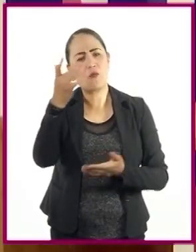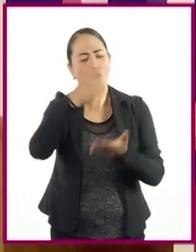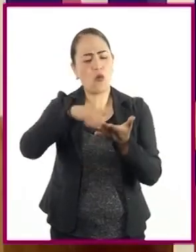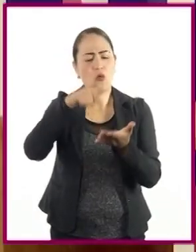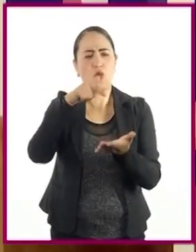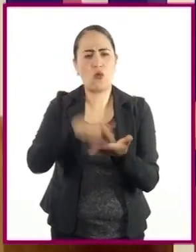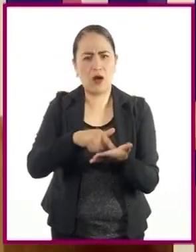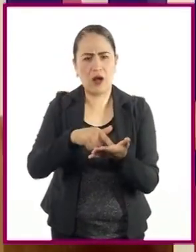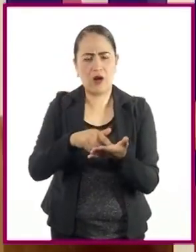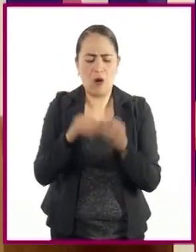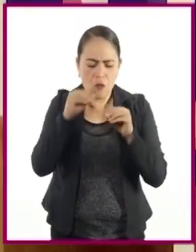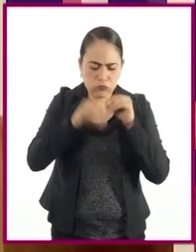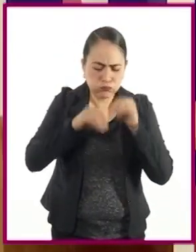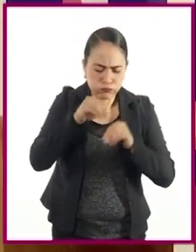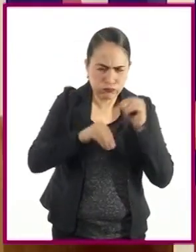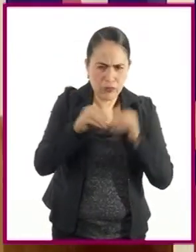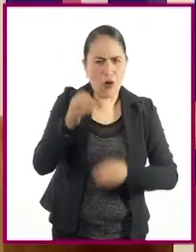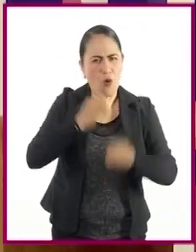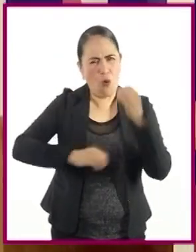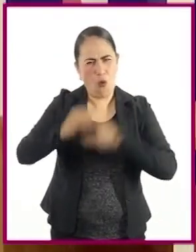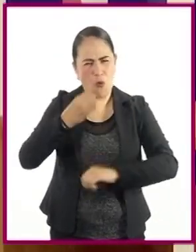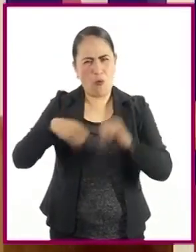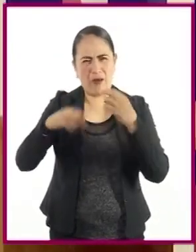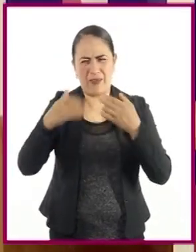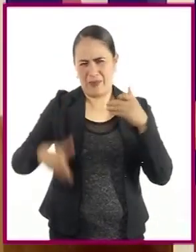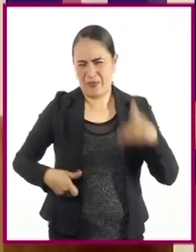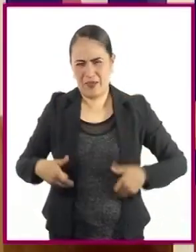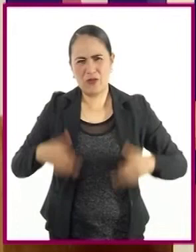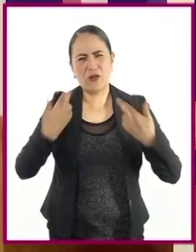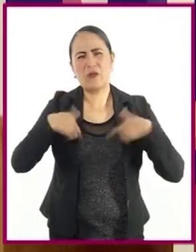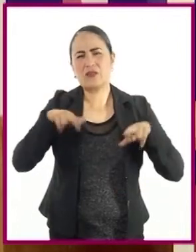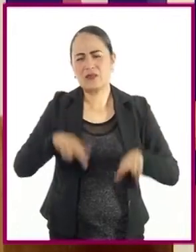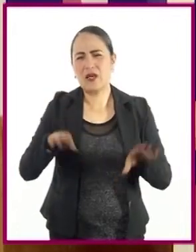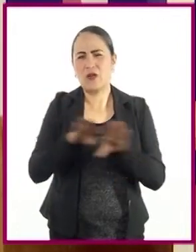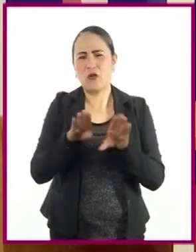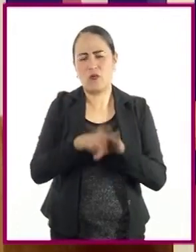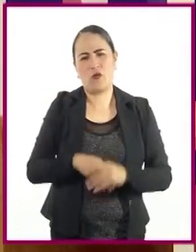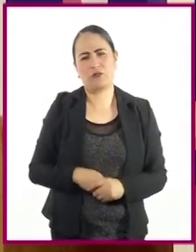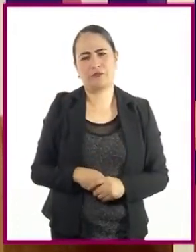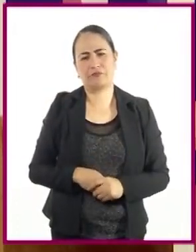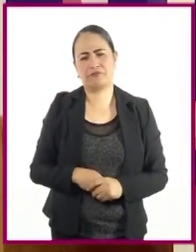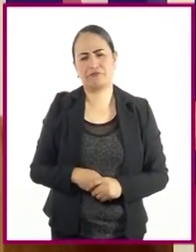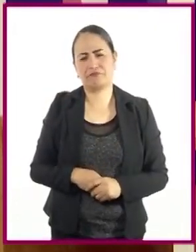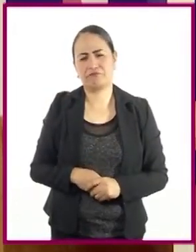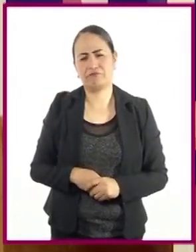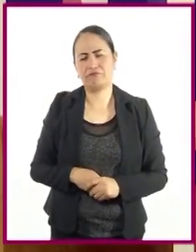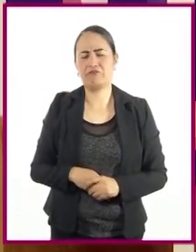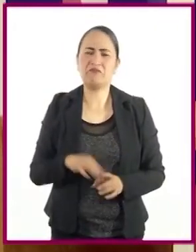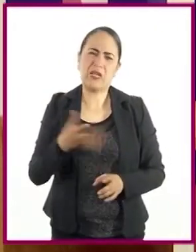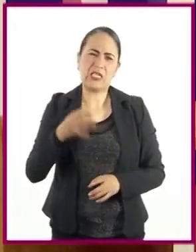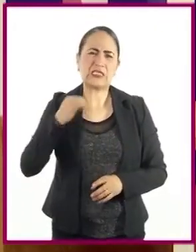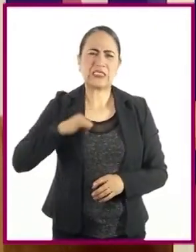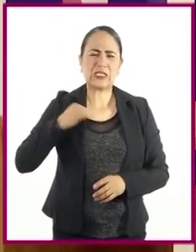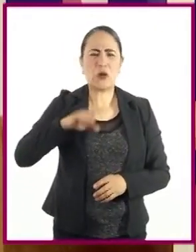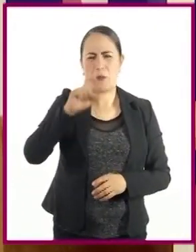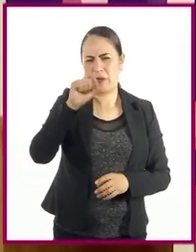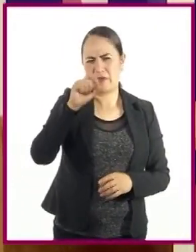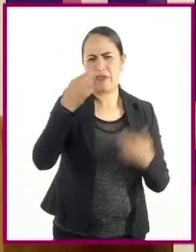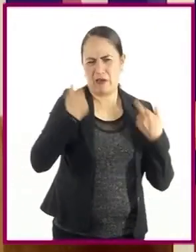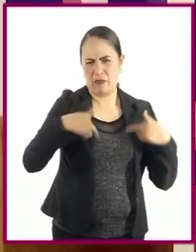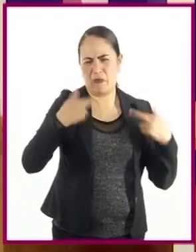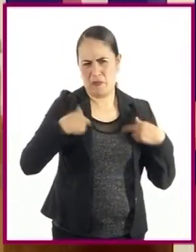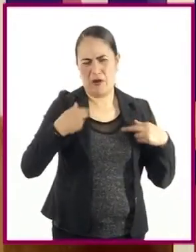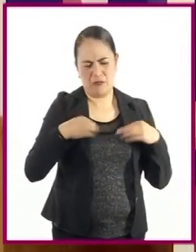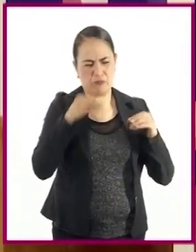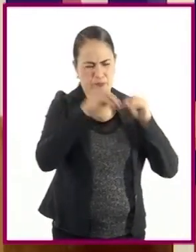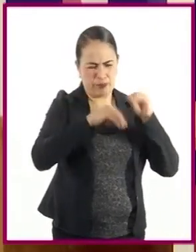adaptación? Bueno, la época la representaría con vestuario propio de principios del siglo XX. También